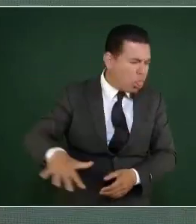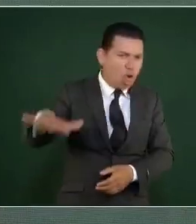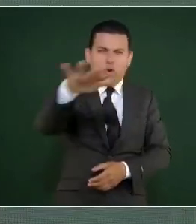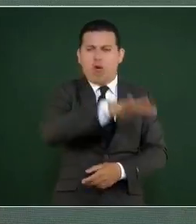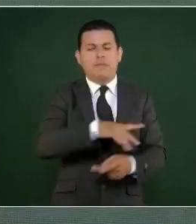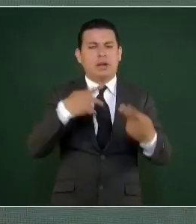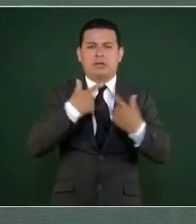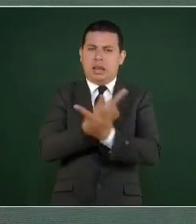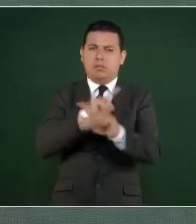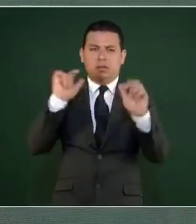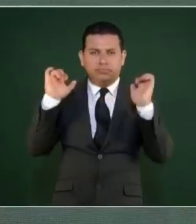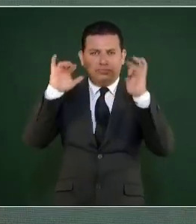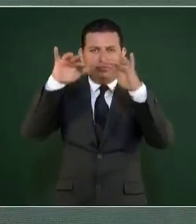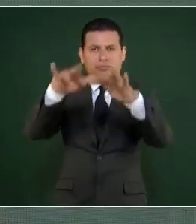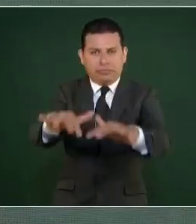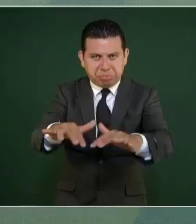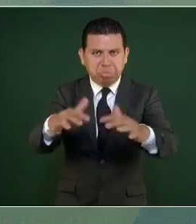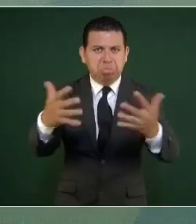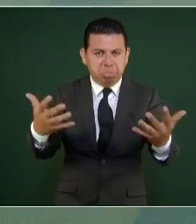gente.